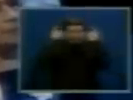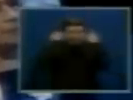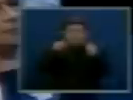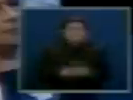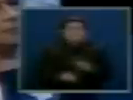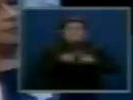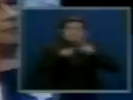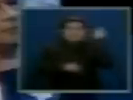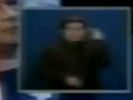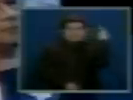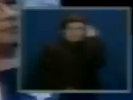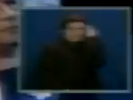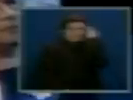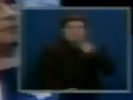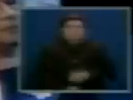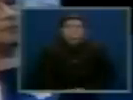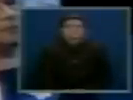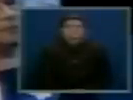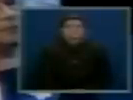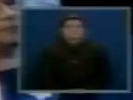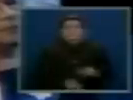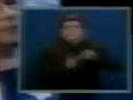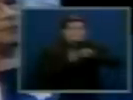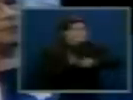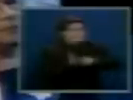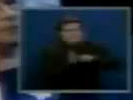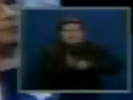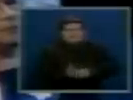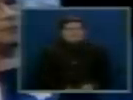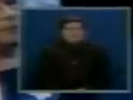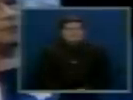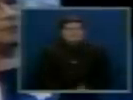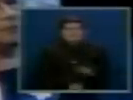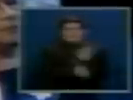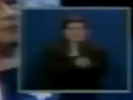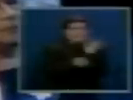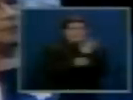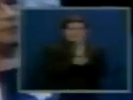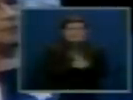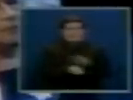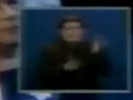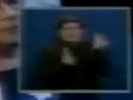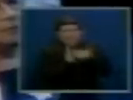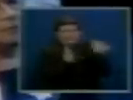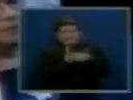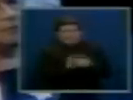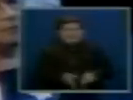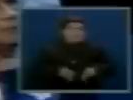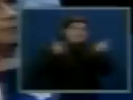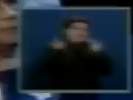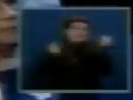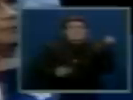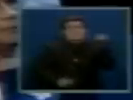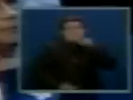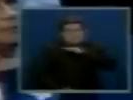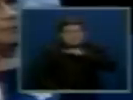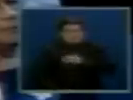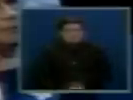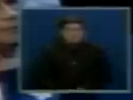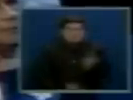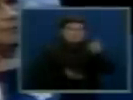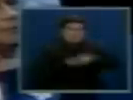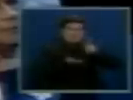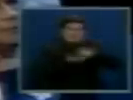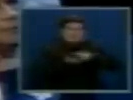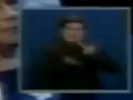causas. No insistiré sobre el peso de la ineficiencia, el despilfarro y la corrupción en el déficit